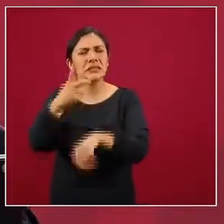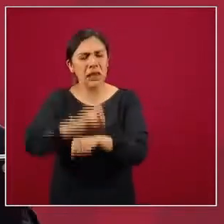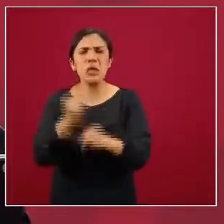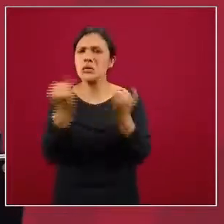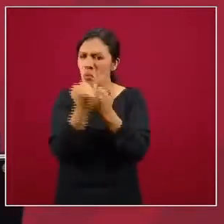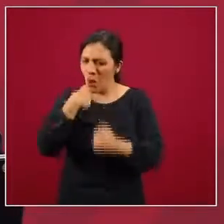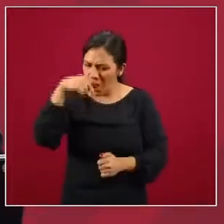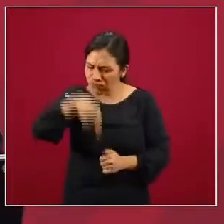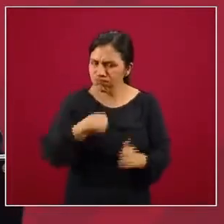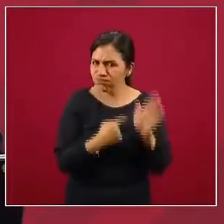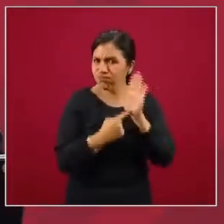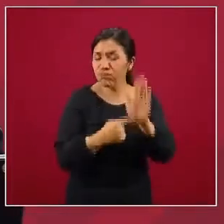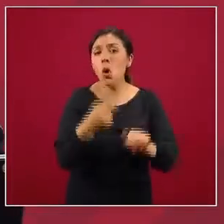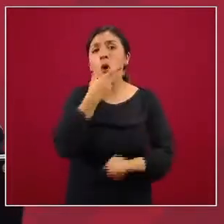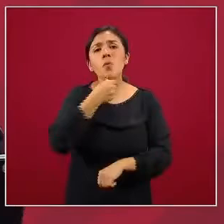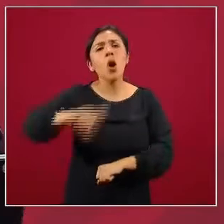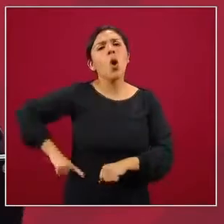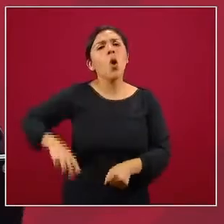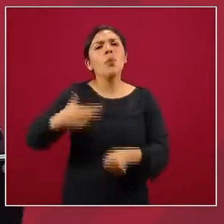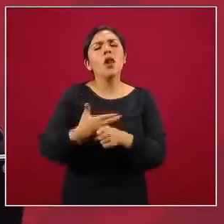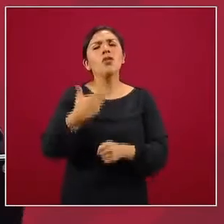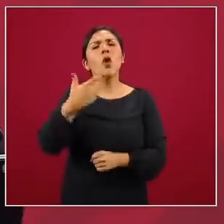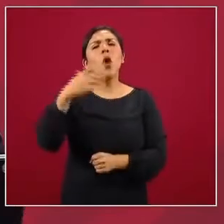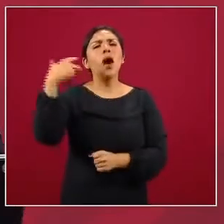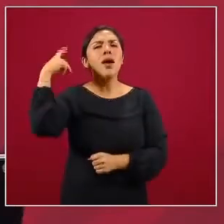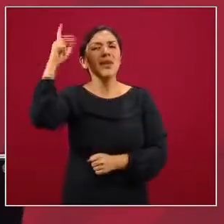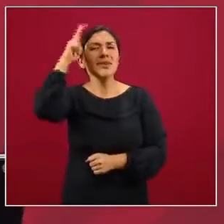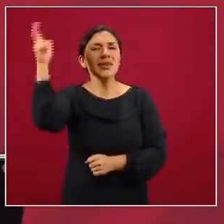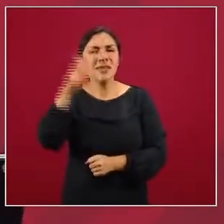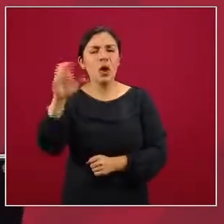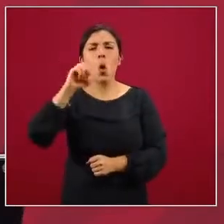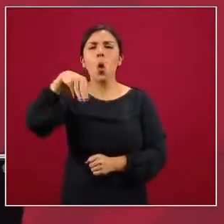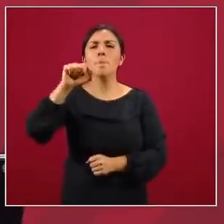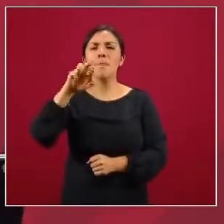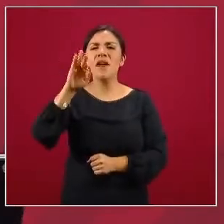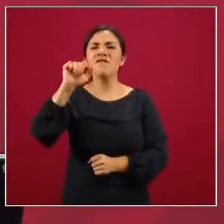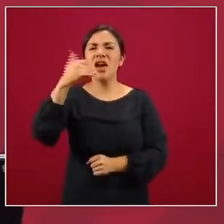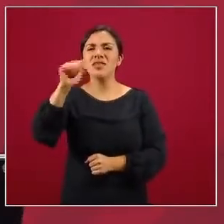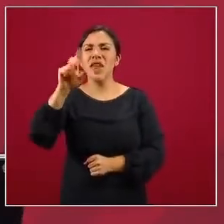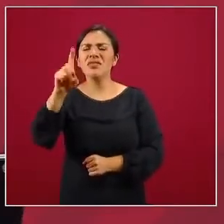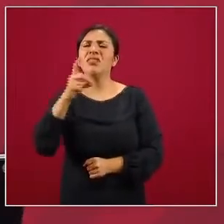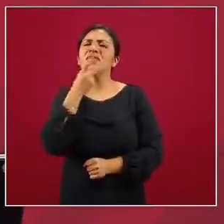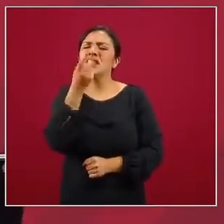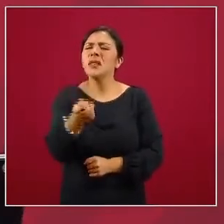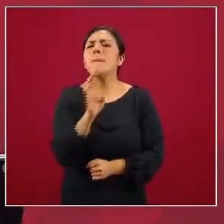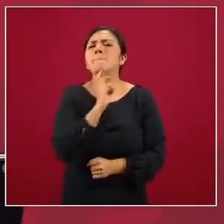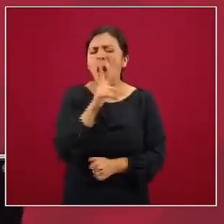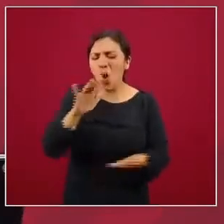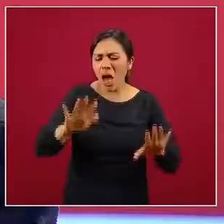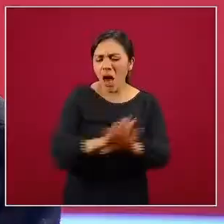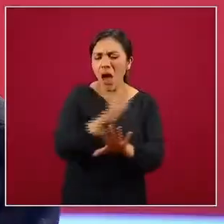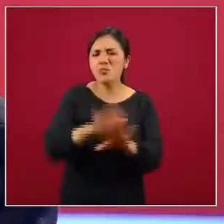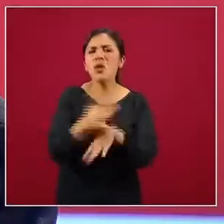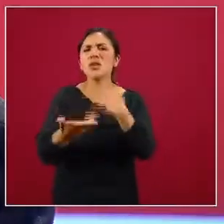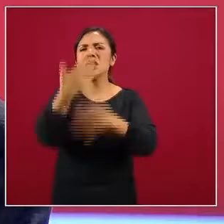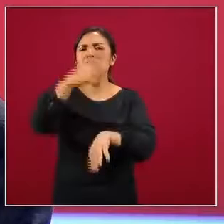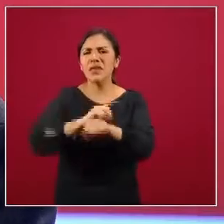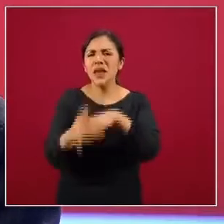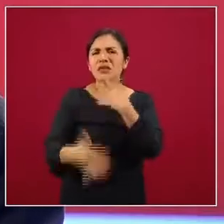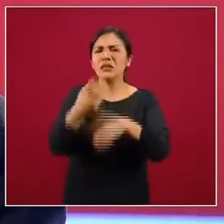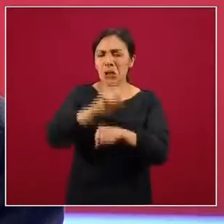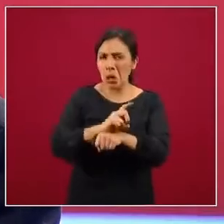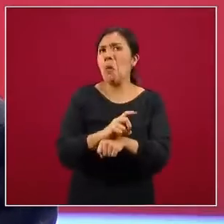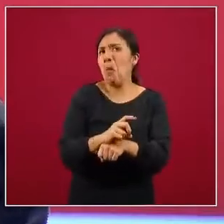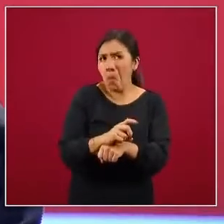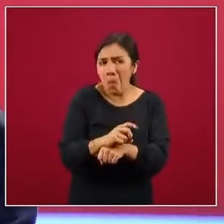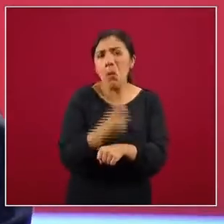comentado aquí. El gobernador Omar Fayad de Hidalgo propuso que lo actualizáramos cada 15 días. Se sumó a